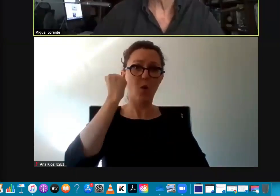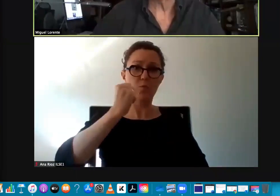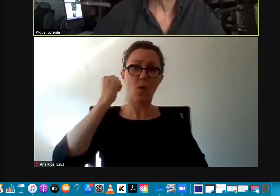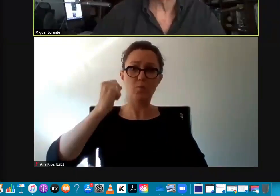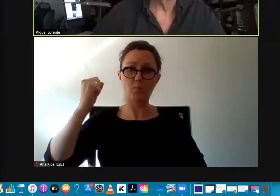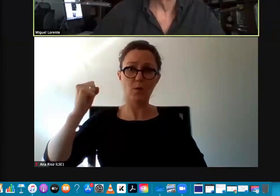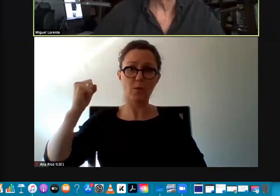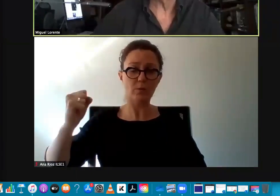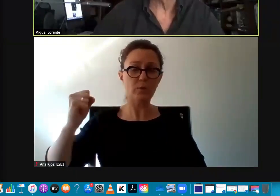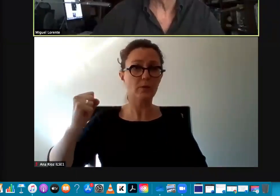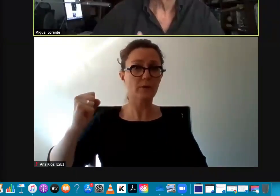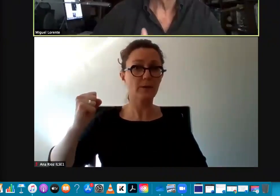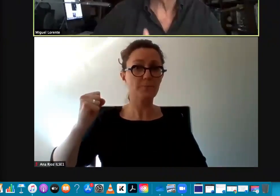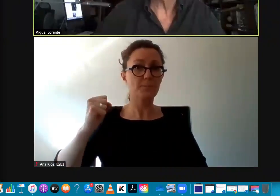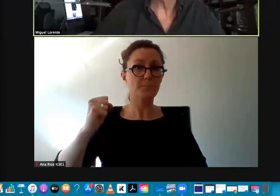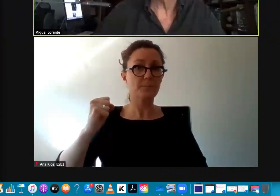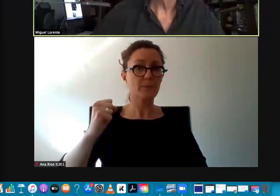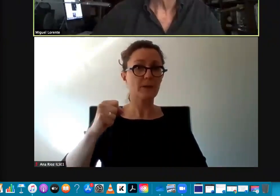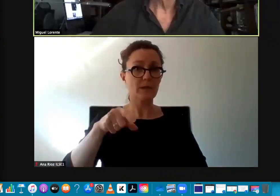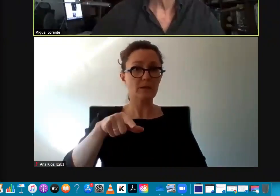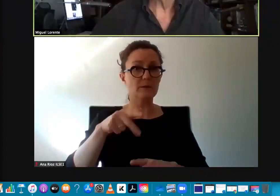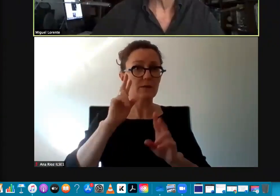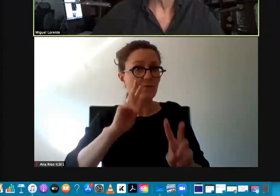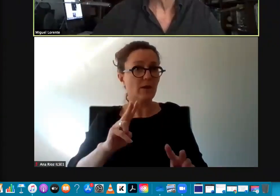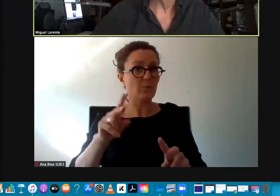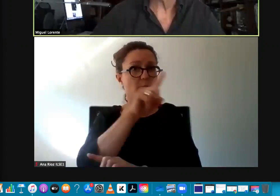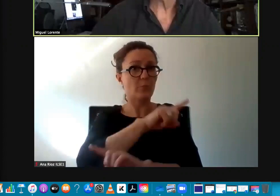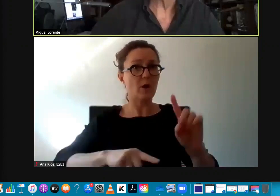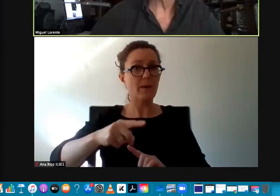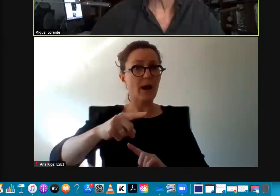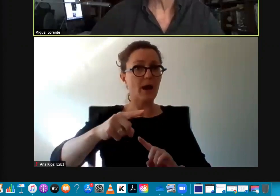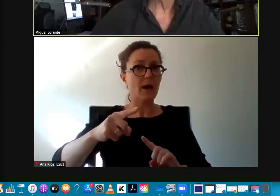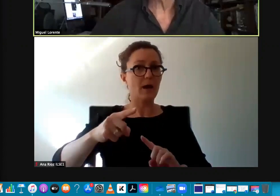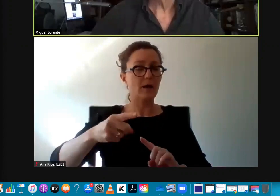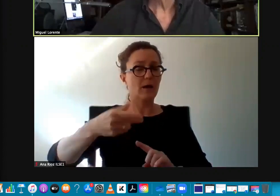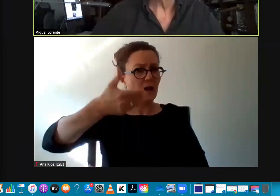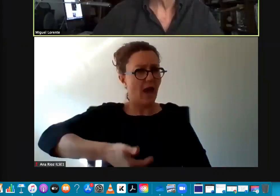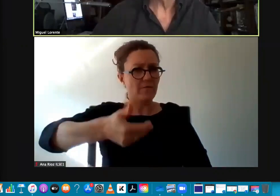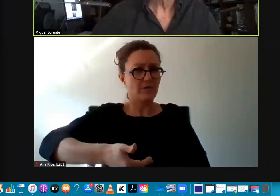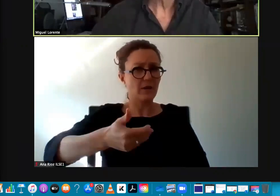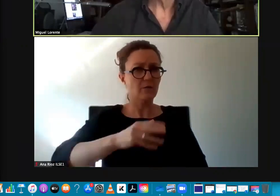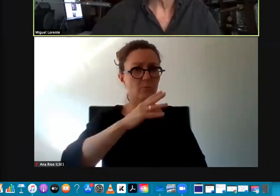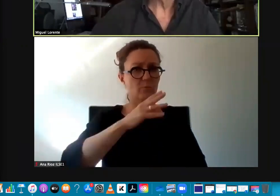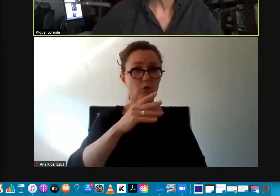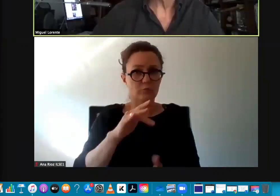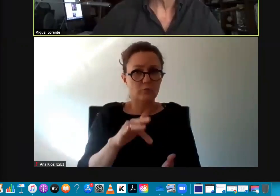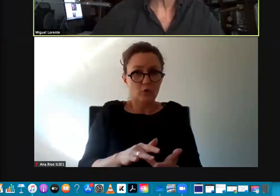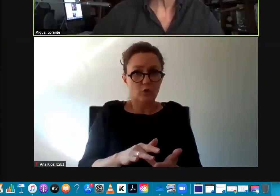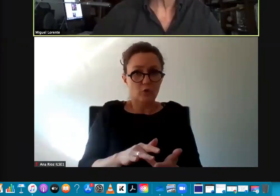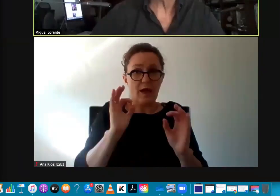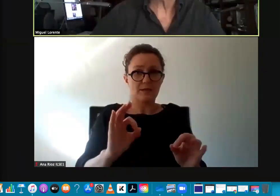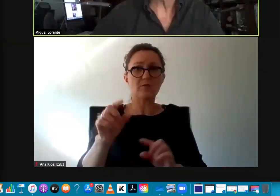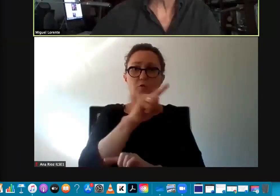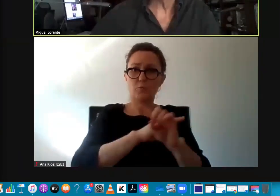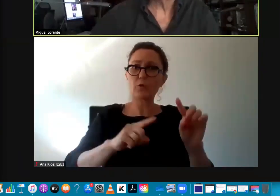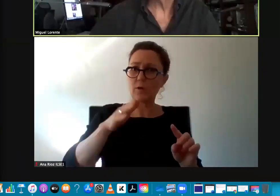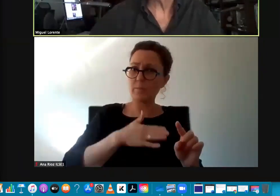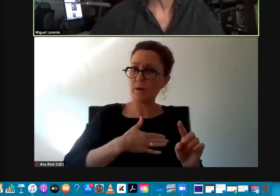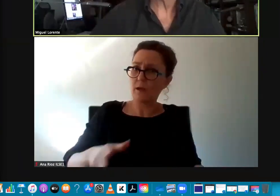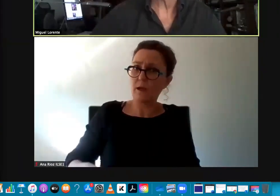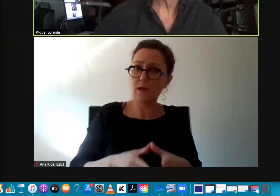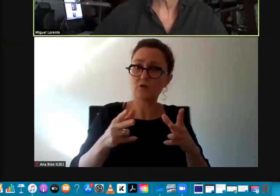grave porque lo fue, porque ha sido un problema terrible en nuestra sociedad, pero en cambio no se ve